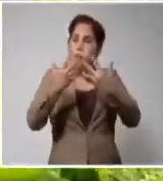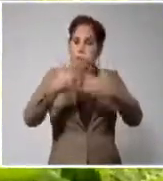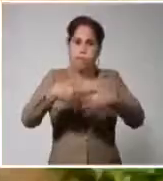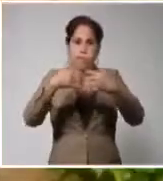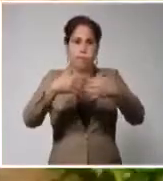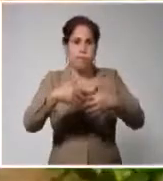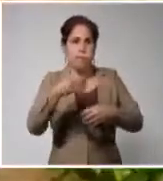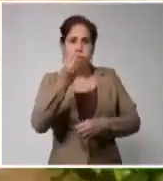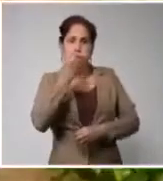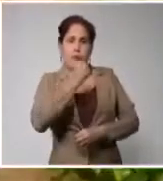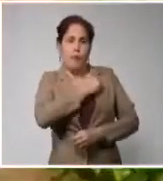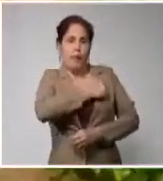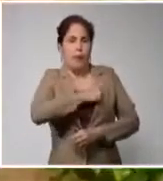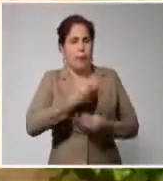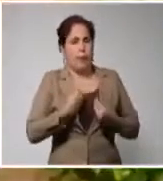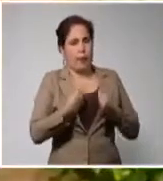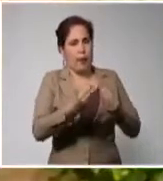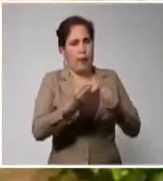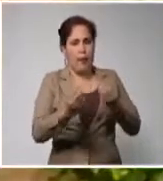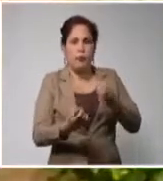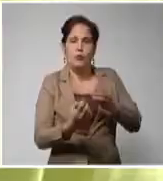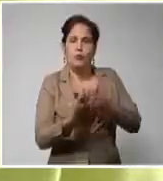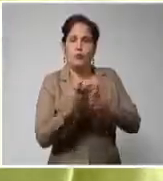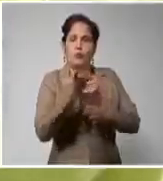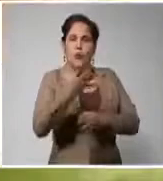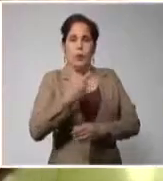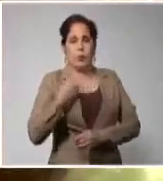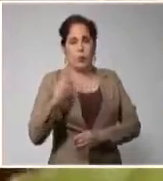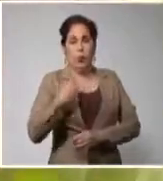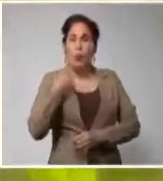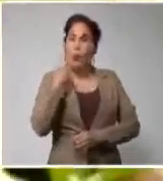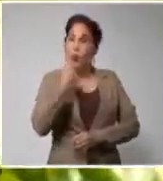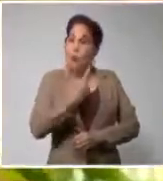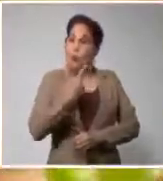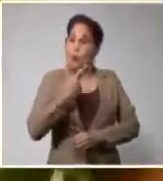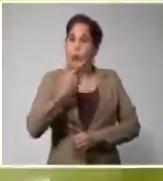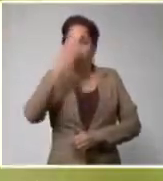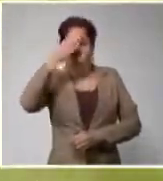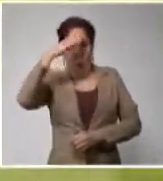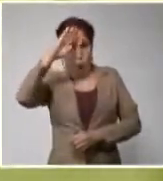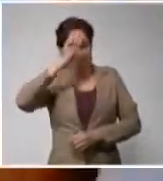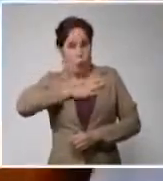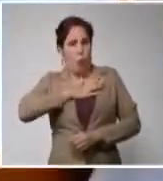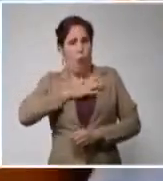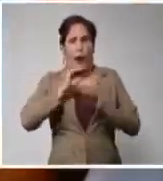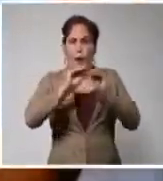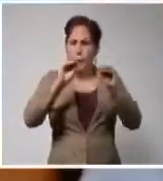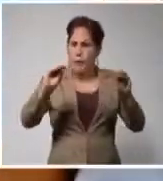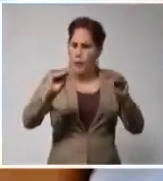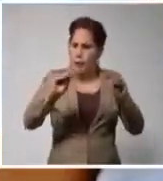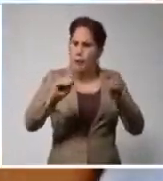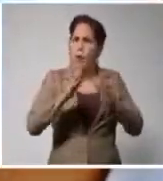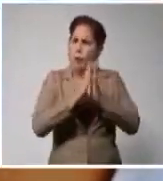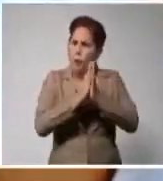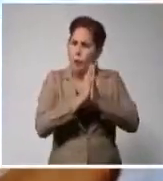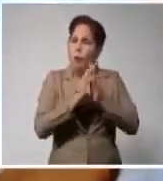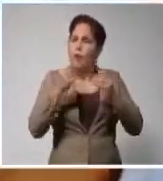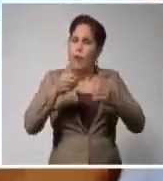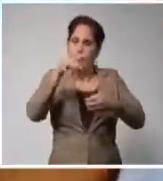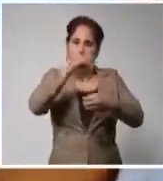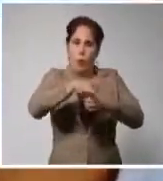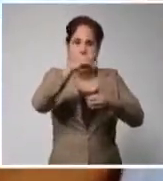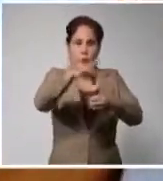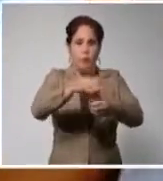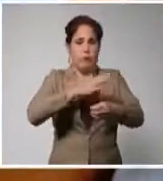por el amor y la esperanza. Nosotros hacemos un llamado al pueblo cubano y a todos los pueblos del mundo que cultivemos nuestros